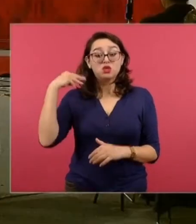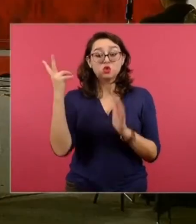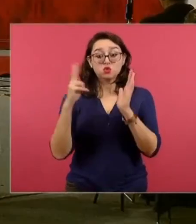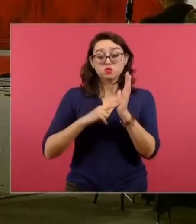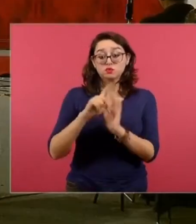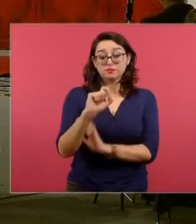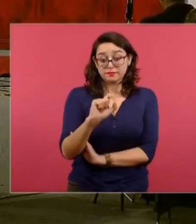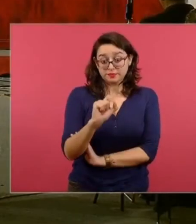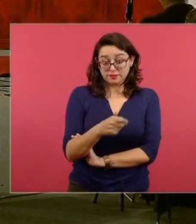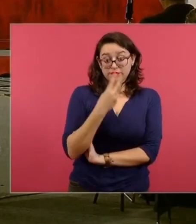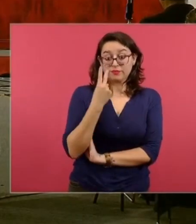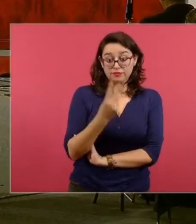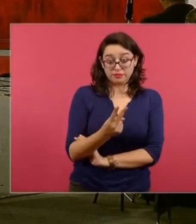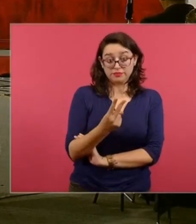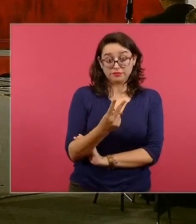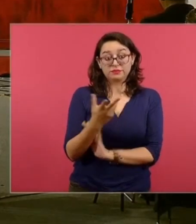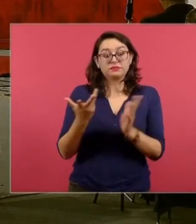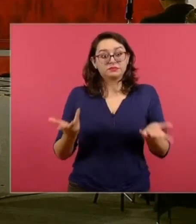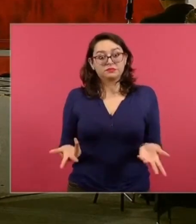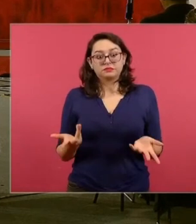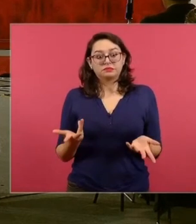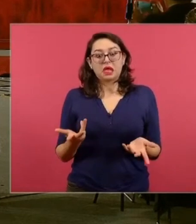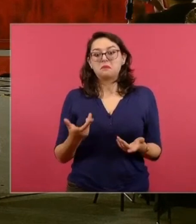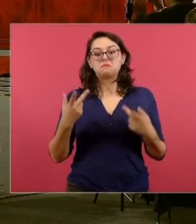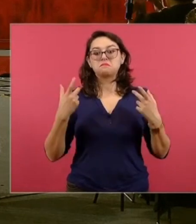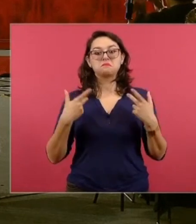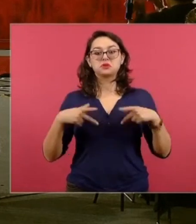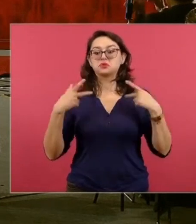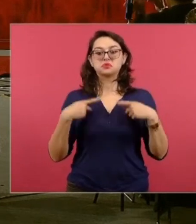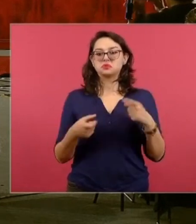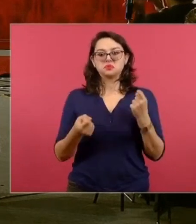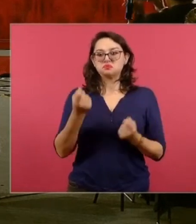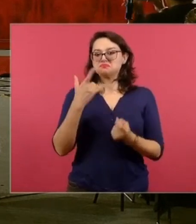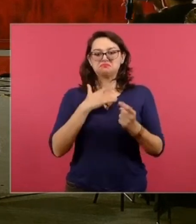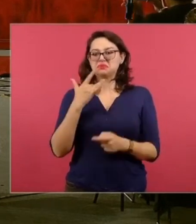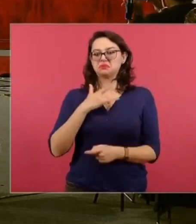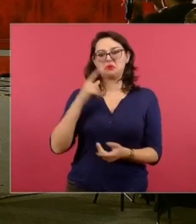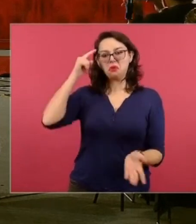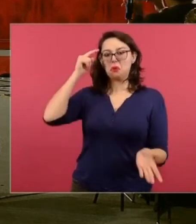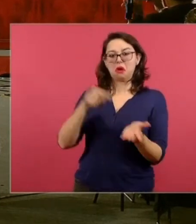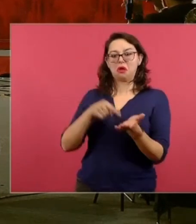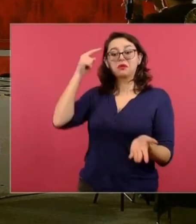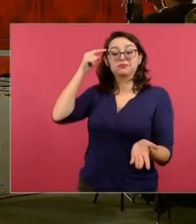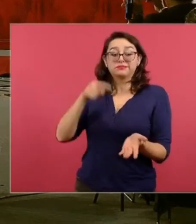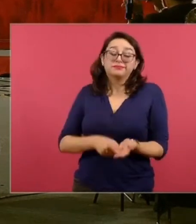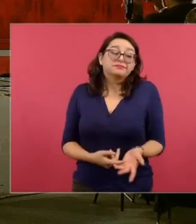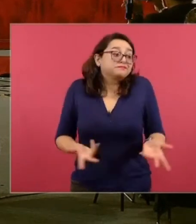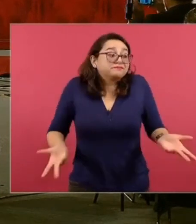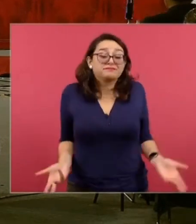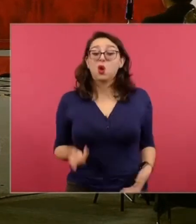primeras asambleas, números que no lo cree nadie, ¿no? Porque habla del movimiento que se hizo.